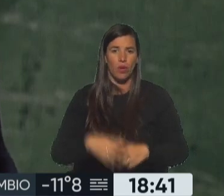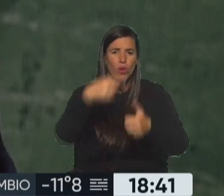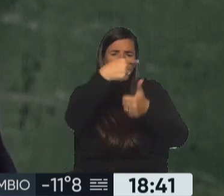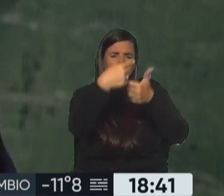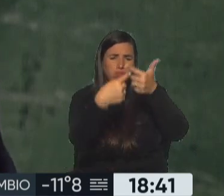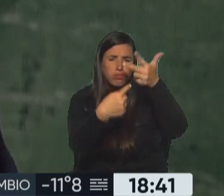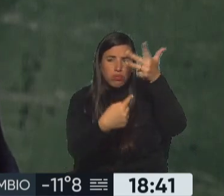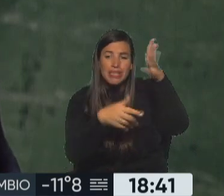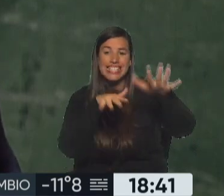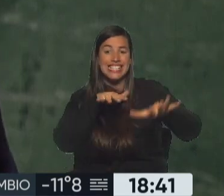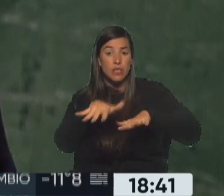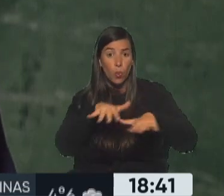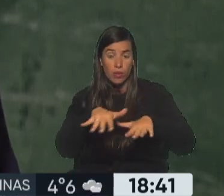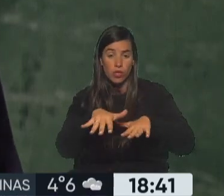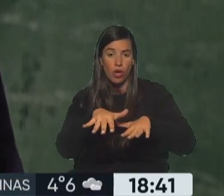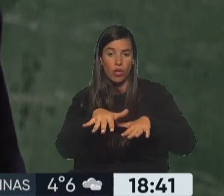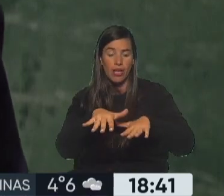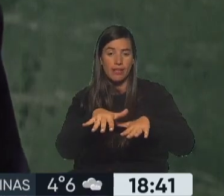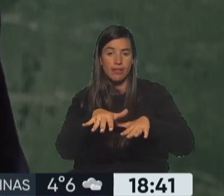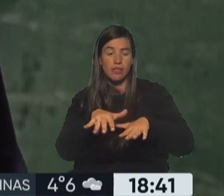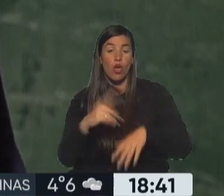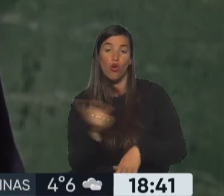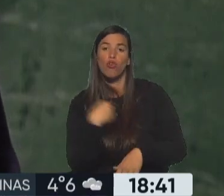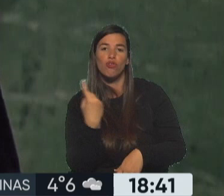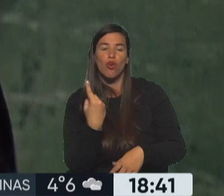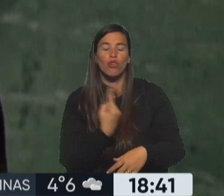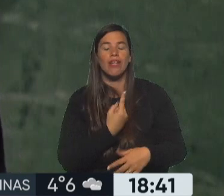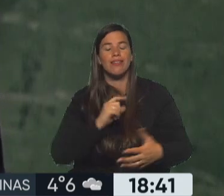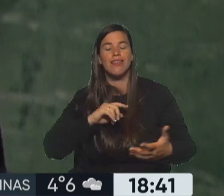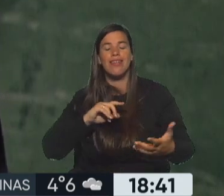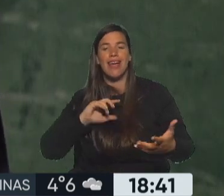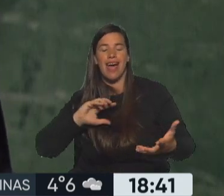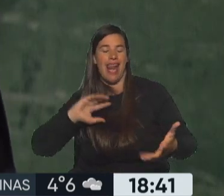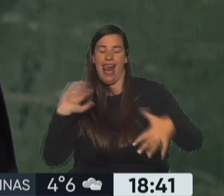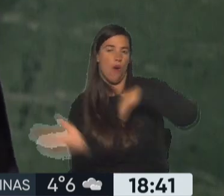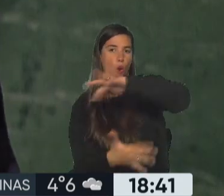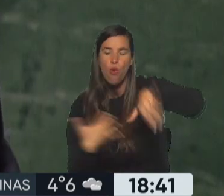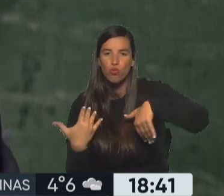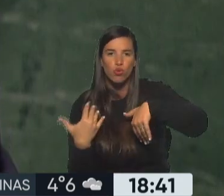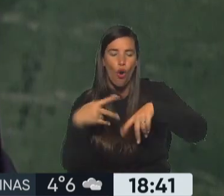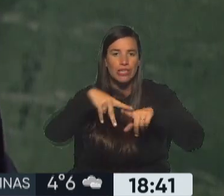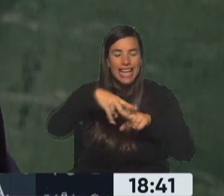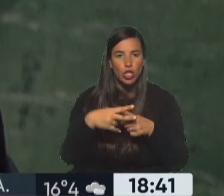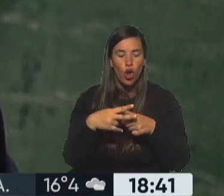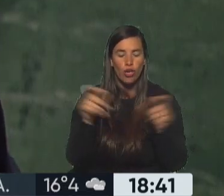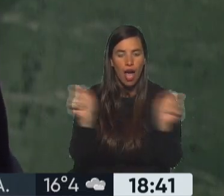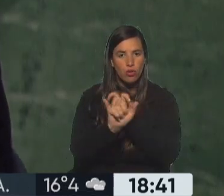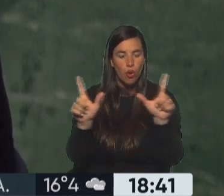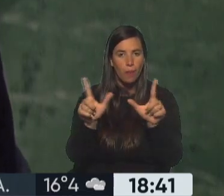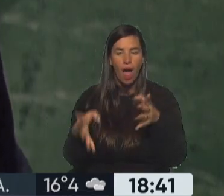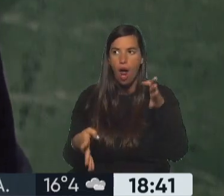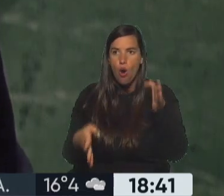se suceden, asistimos a una revolución tecnológica que nos asombra. La